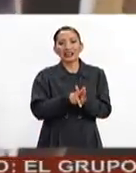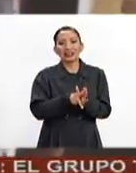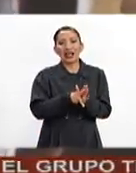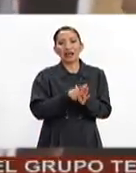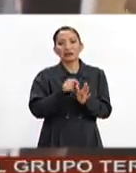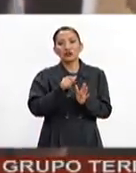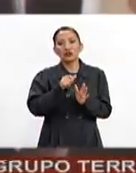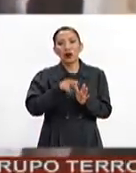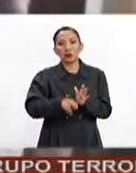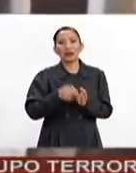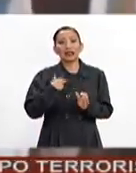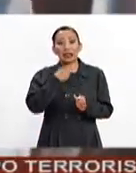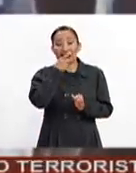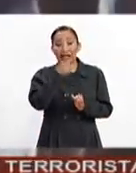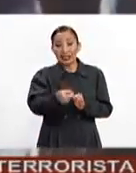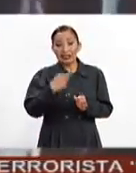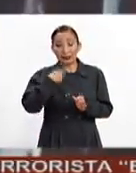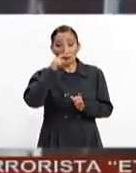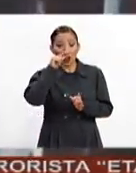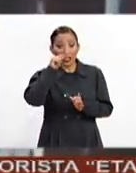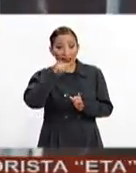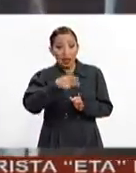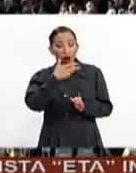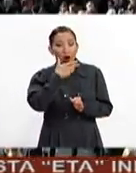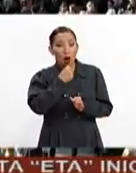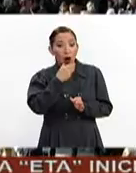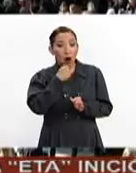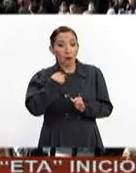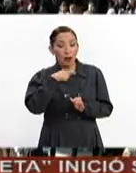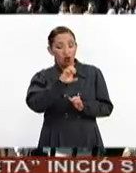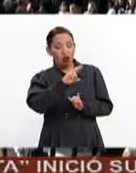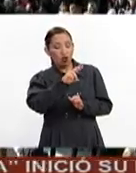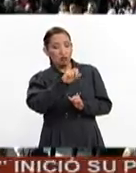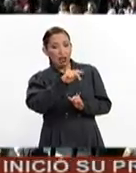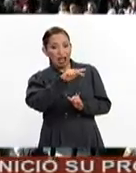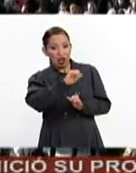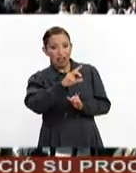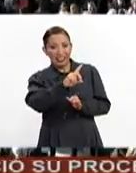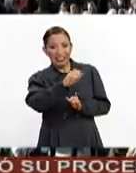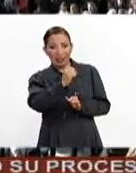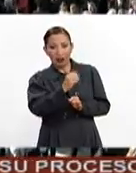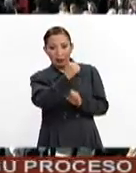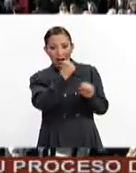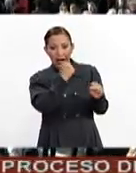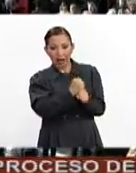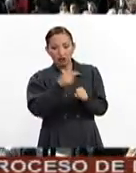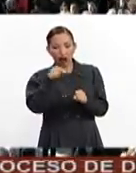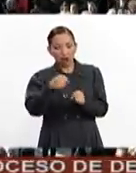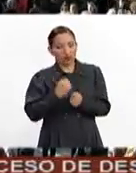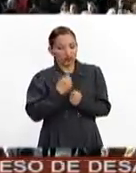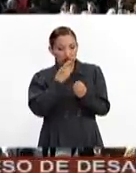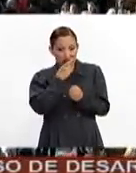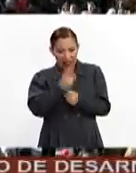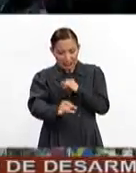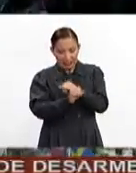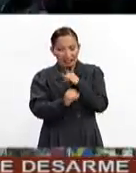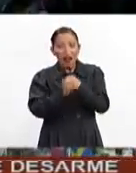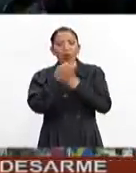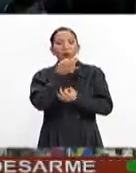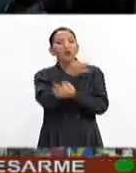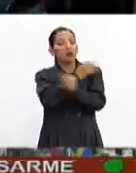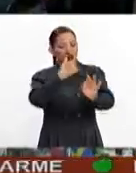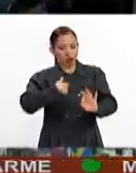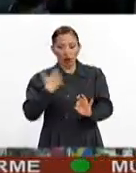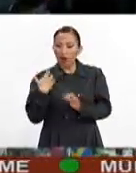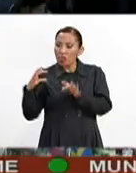Torg, y de acuerdo con la policía, el agresor es de origen uzbeco. Tiene 39 años y había expresado a través de redes sociales